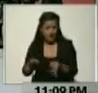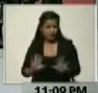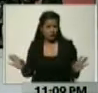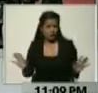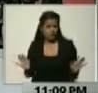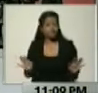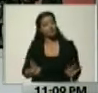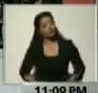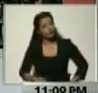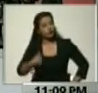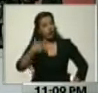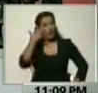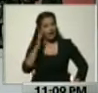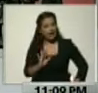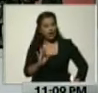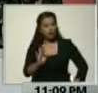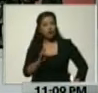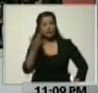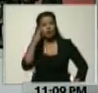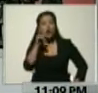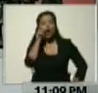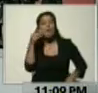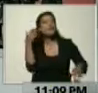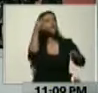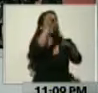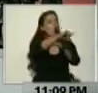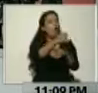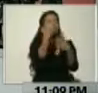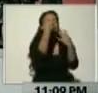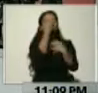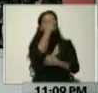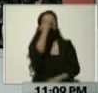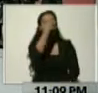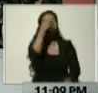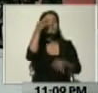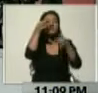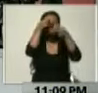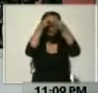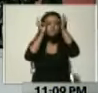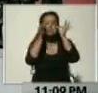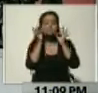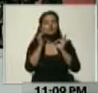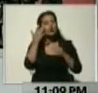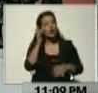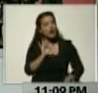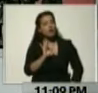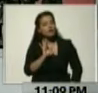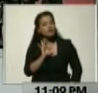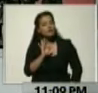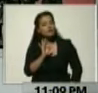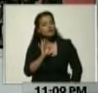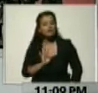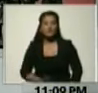eso que se hizo el peeling, ¿qué se llama? Peeling.